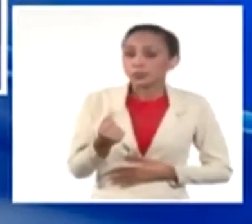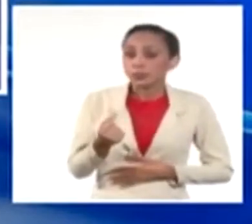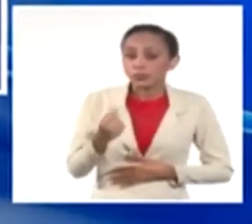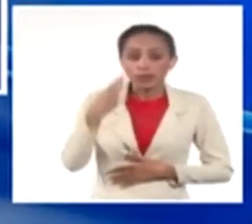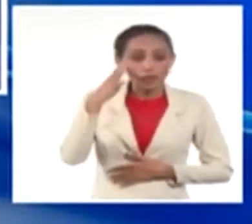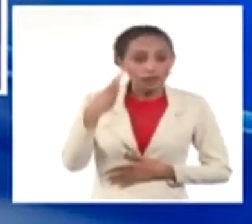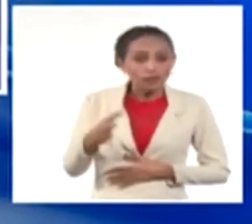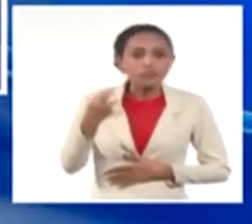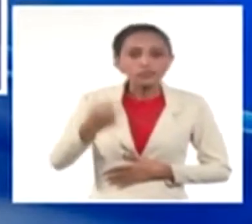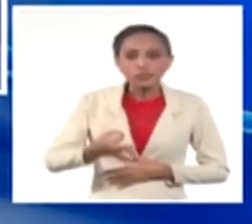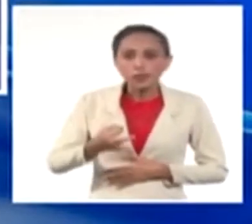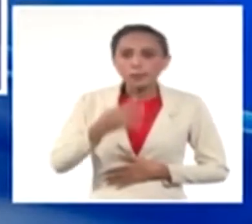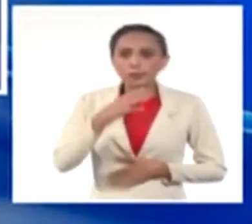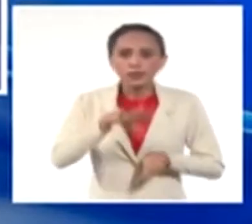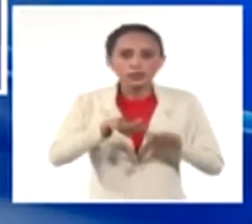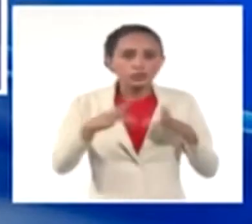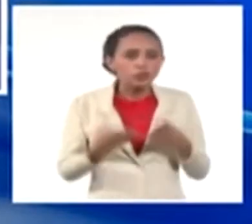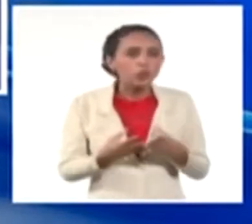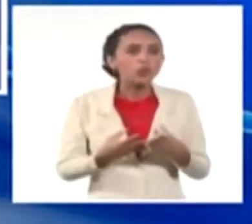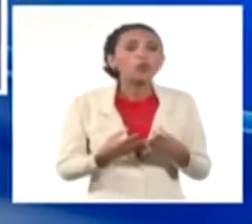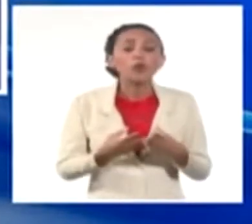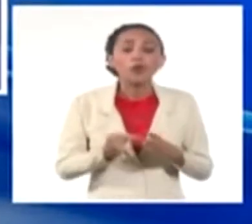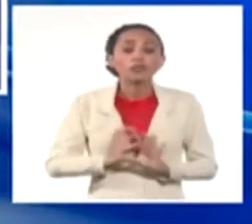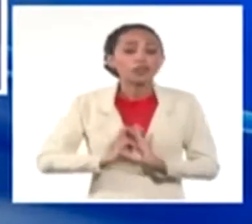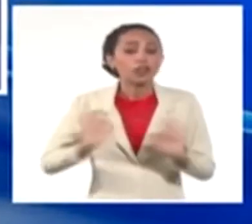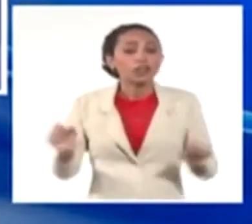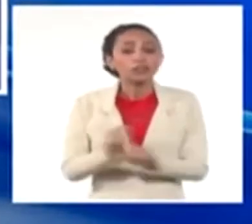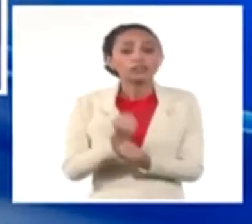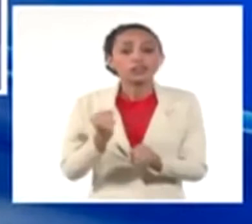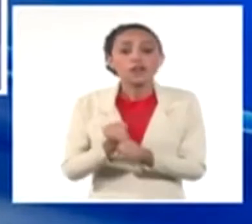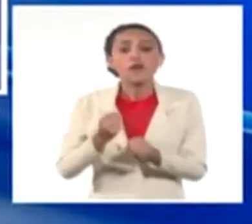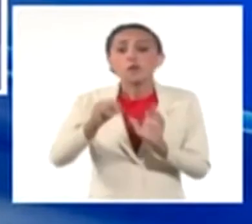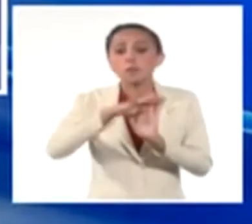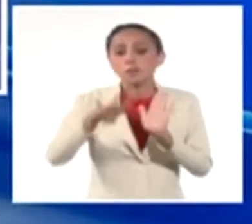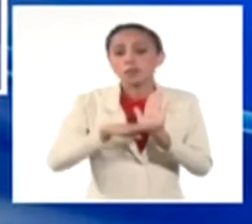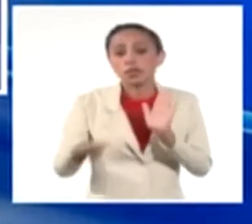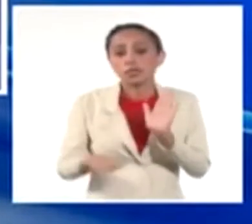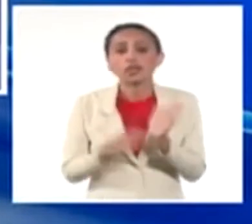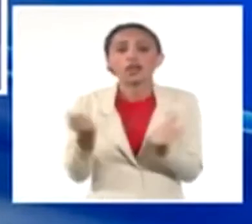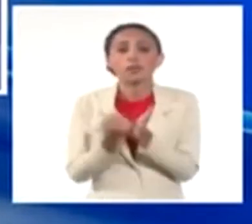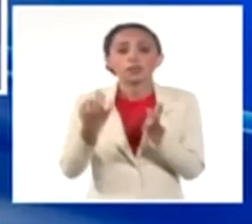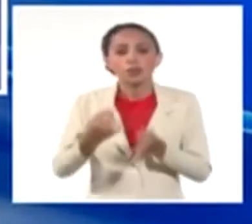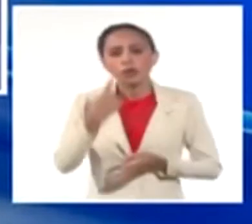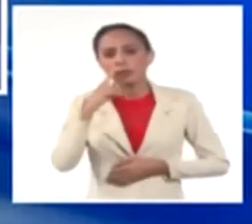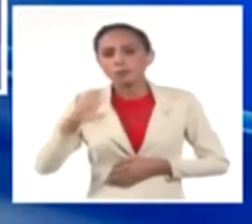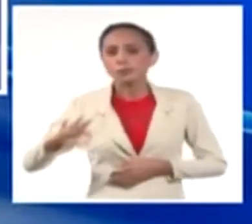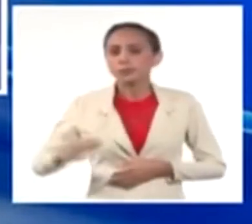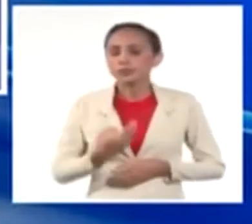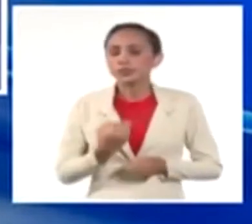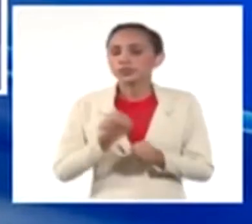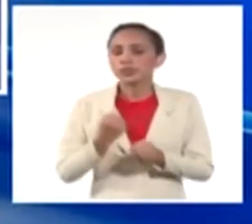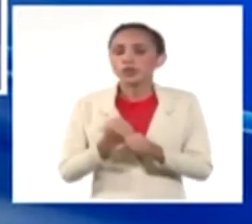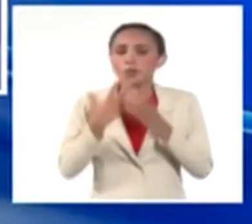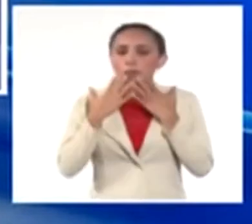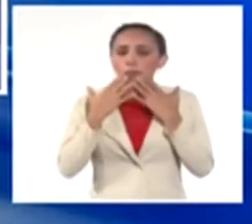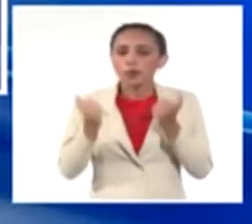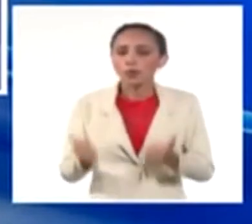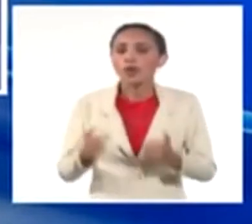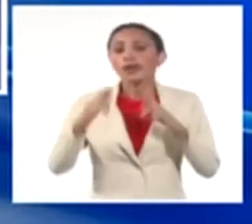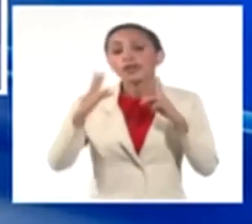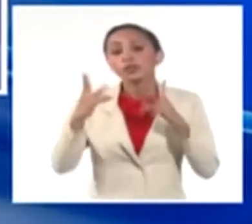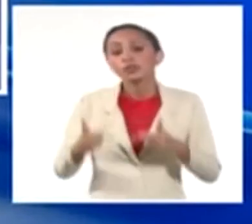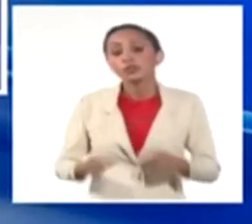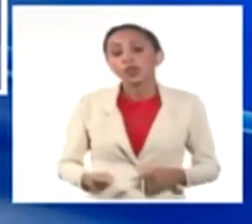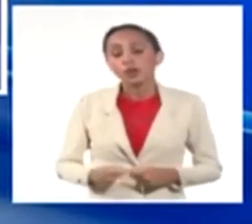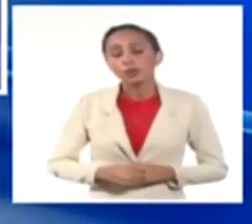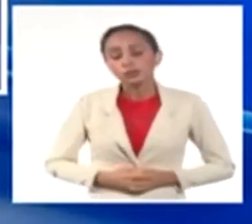todas las reservas de eficiencia y a las medidas aprobadas para su perfeccionamiento, mejorando sus resultados. Para